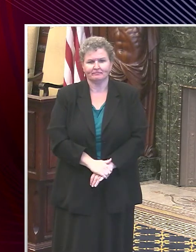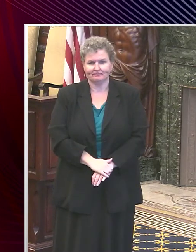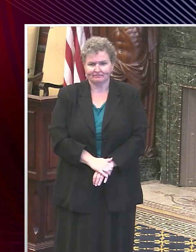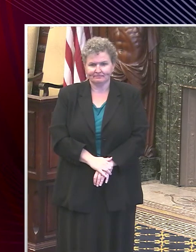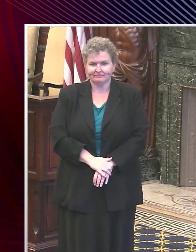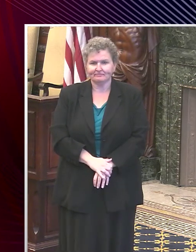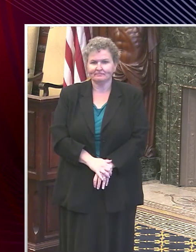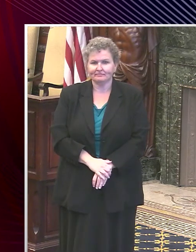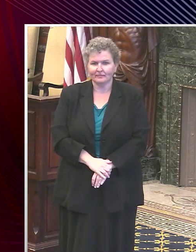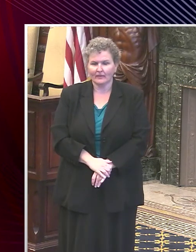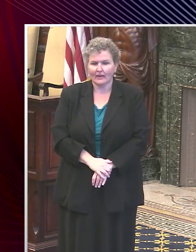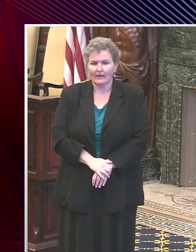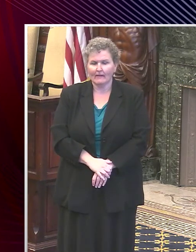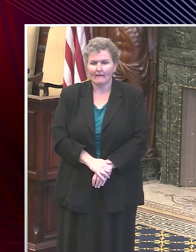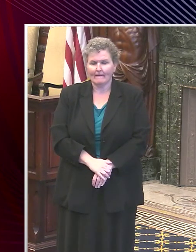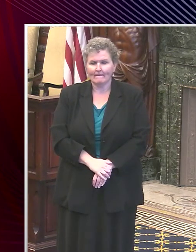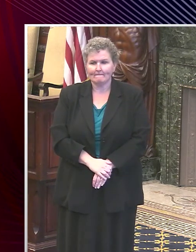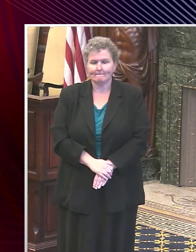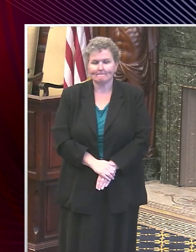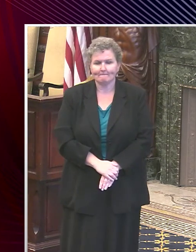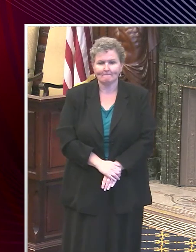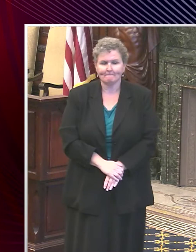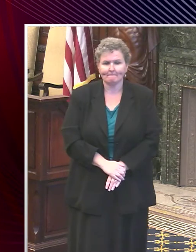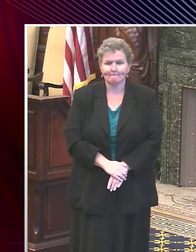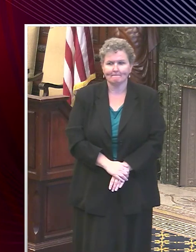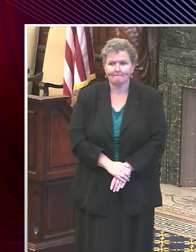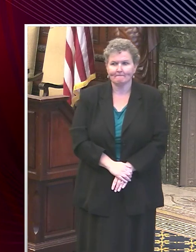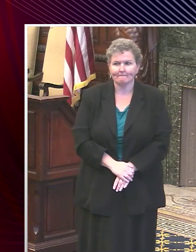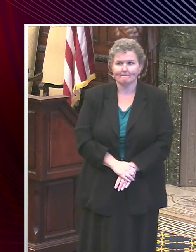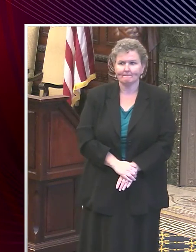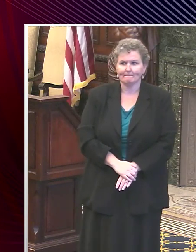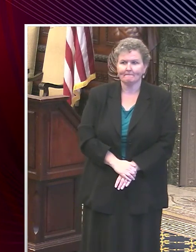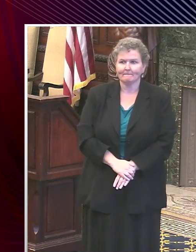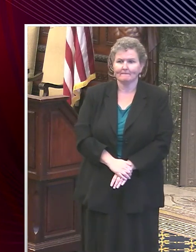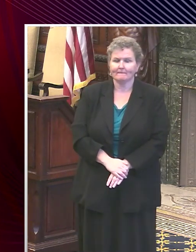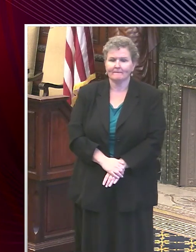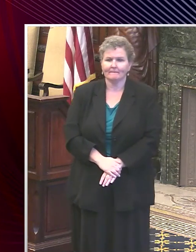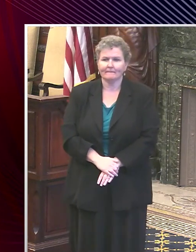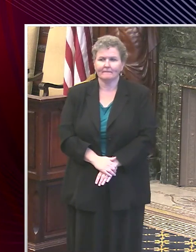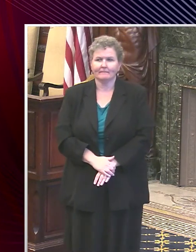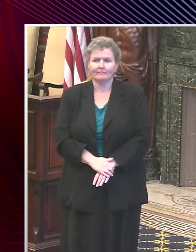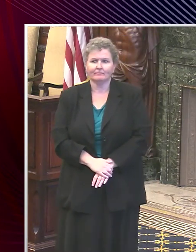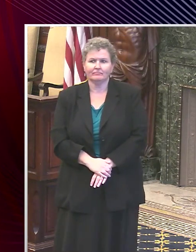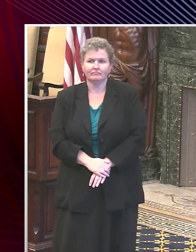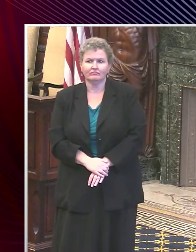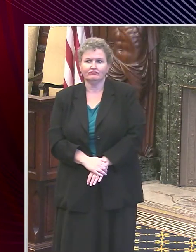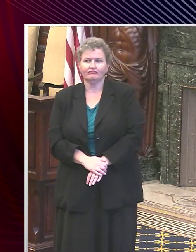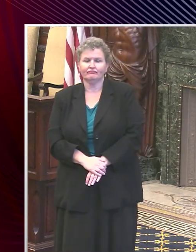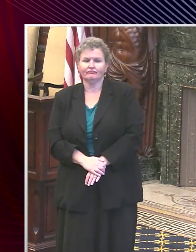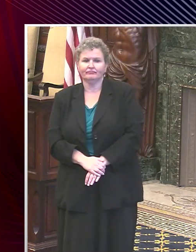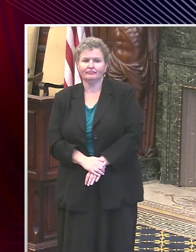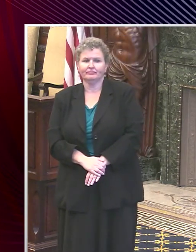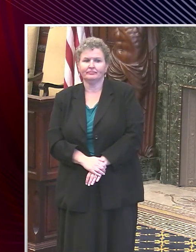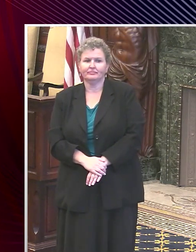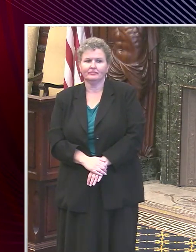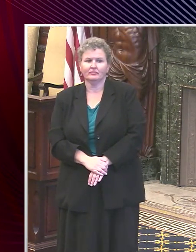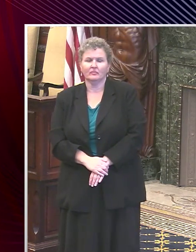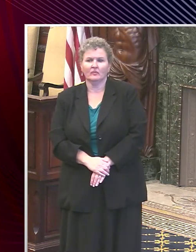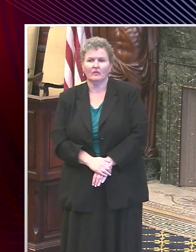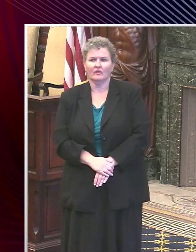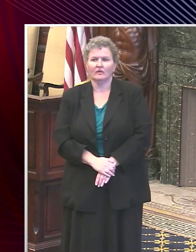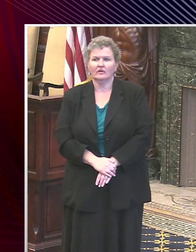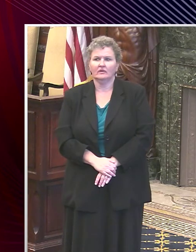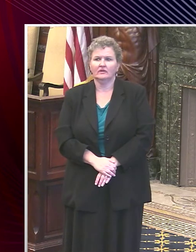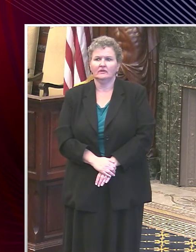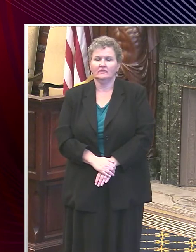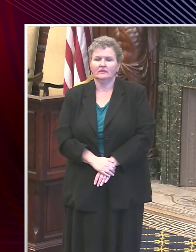del gobierno, por eso hemos puesto un video que muestra a la gente que hace este seguimiento y tratamiento de